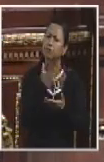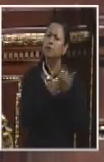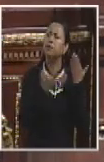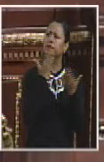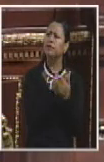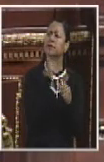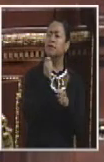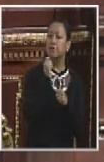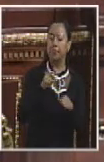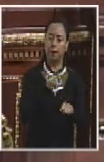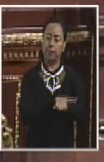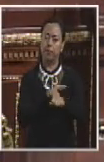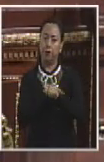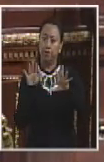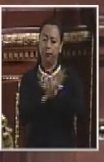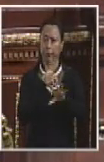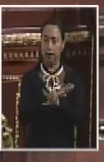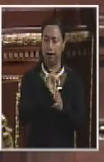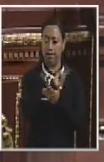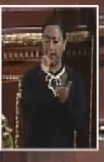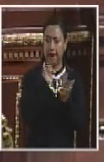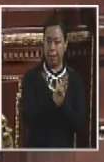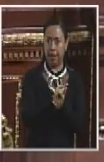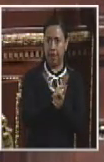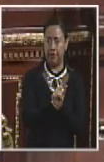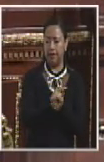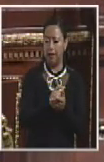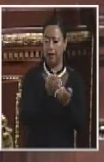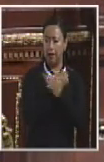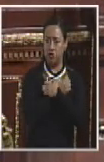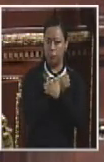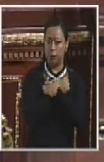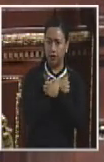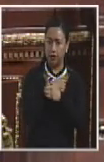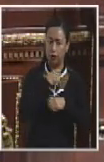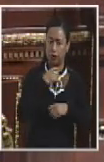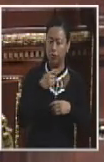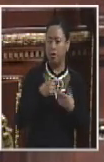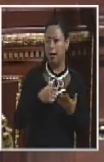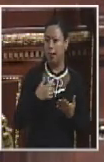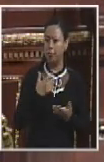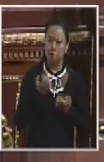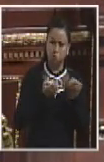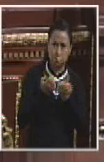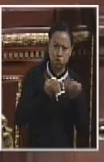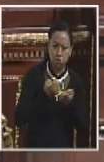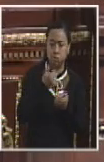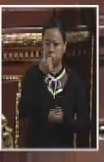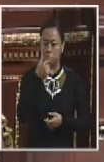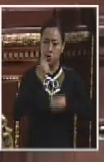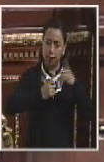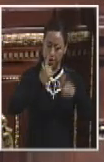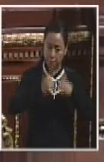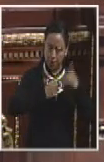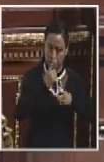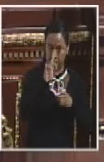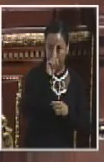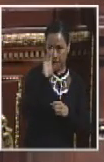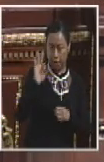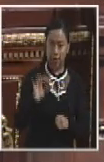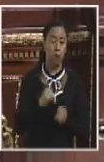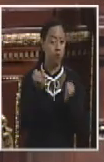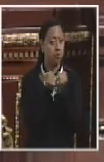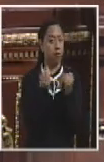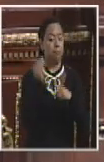la denominación de la actual Ley de Educación Física y Deporte del Distrito Federal, así como la reforma y adición de